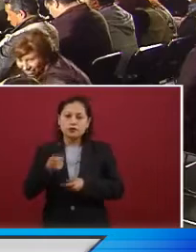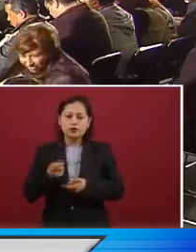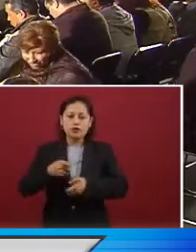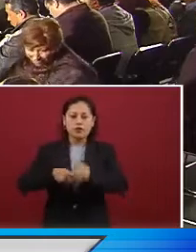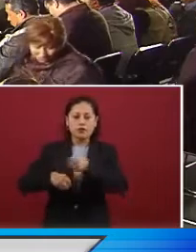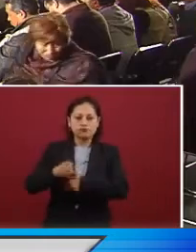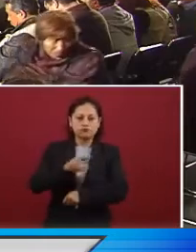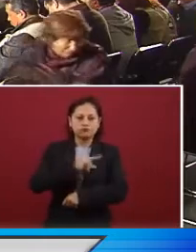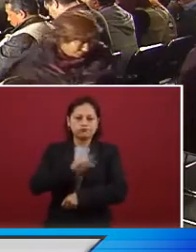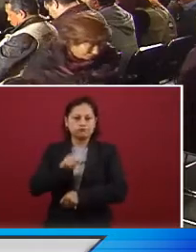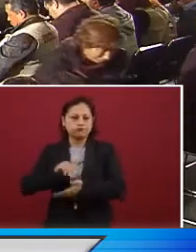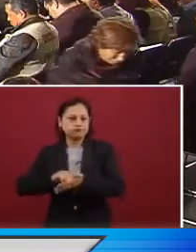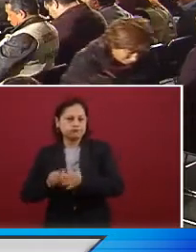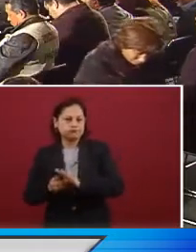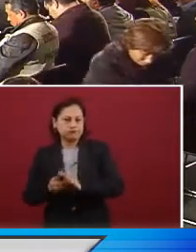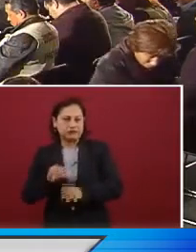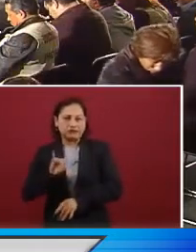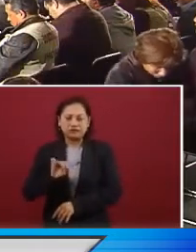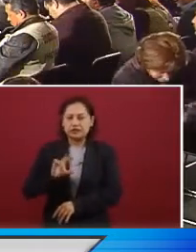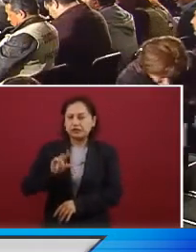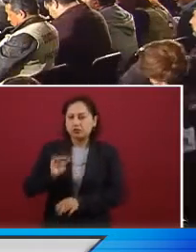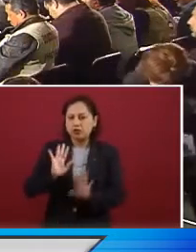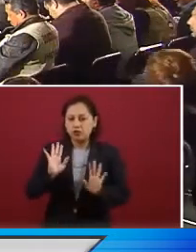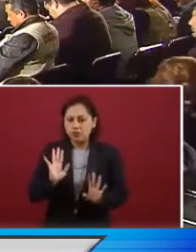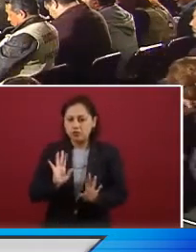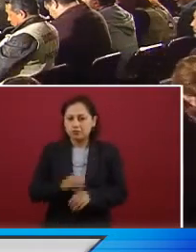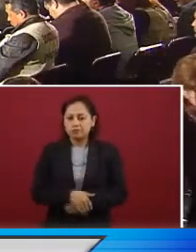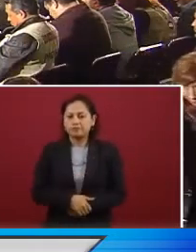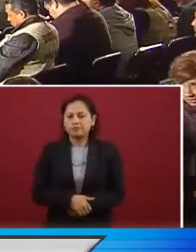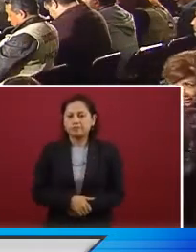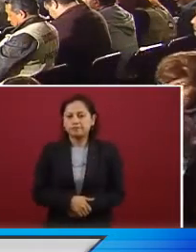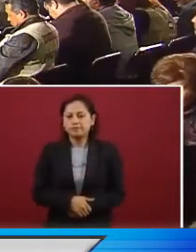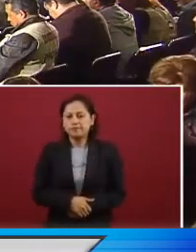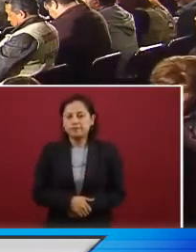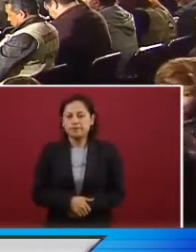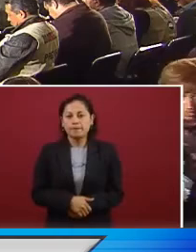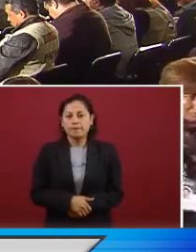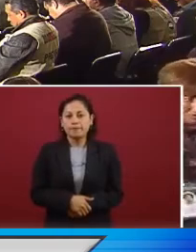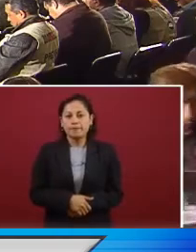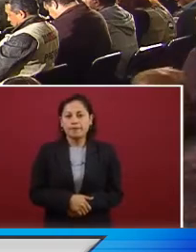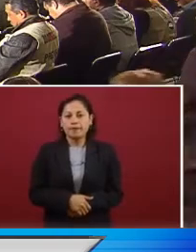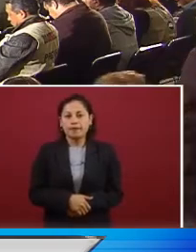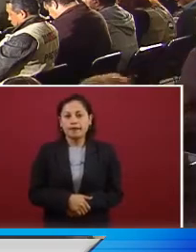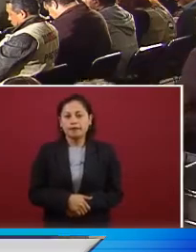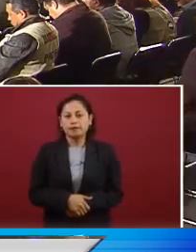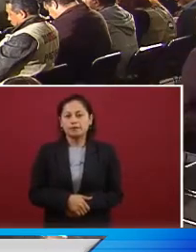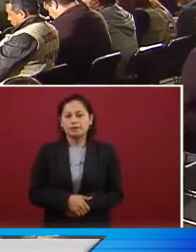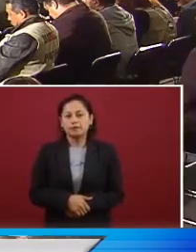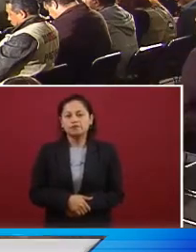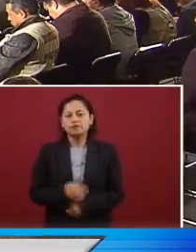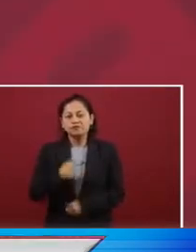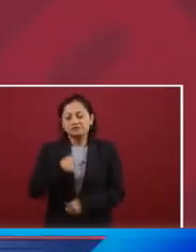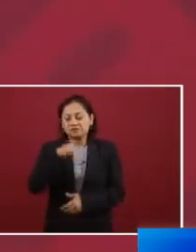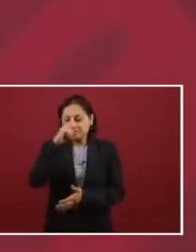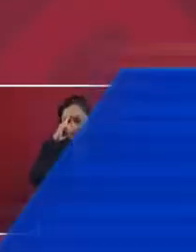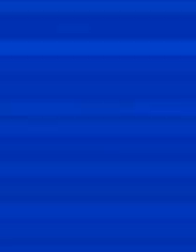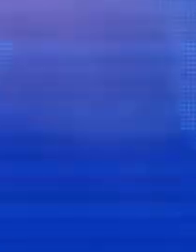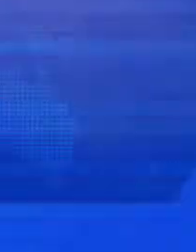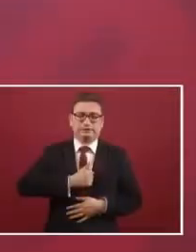exgobernador priista, en contra de Alejandro Moreno, dirigente actual del PRI, y la Fiscalía tiene la obligación de atender y esclarecer los